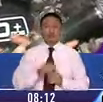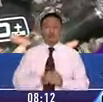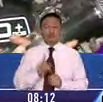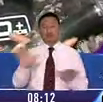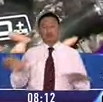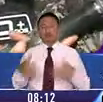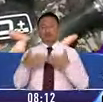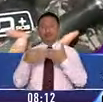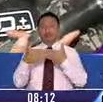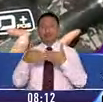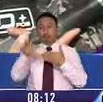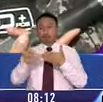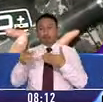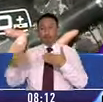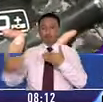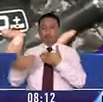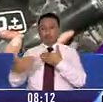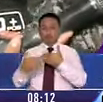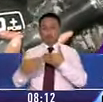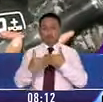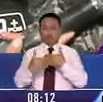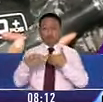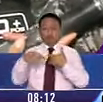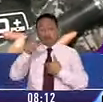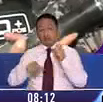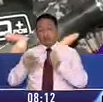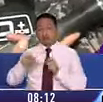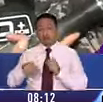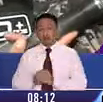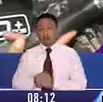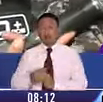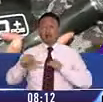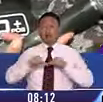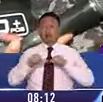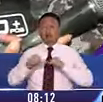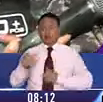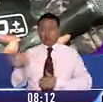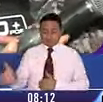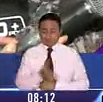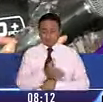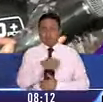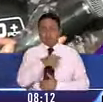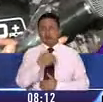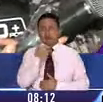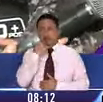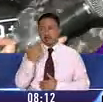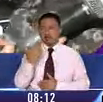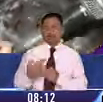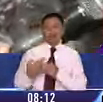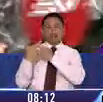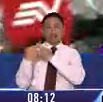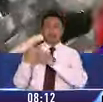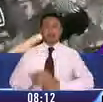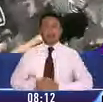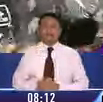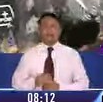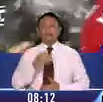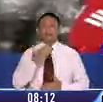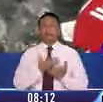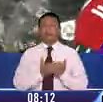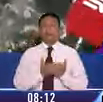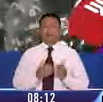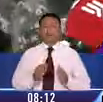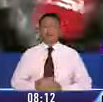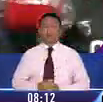acceso a las personas y se ha dejado pasar algunas personas del ámbito administrativo que tienen alguna tarea crítica que cumplir. Muchas gracias.